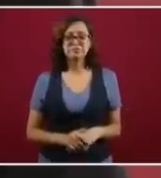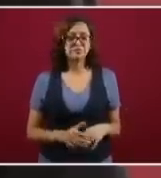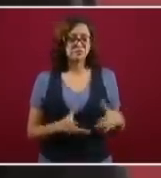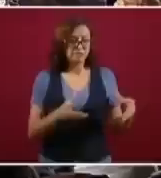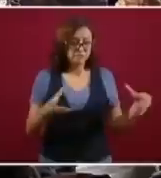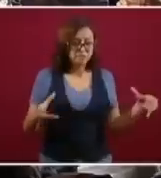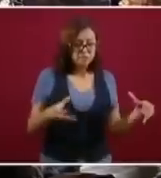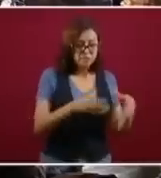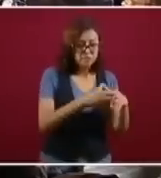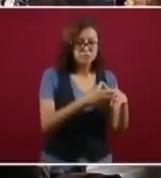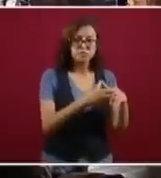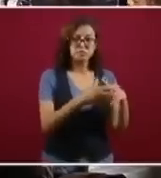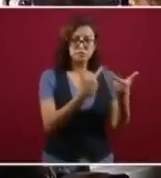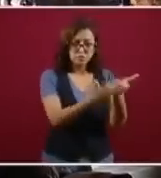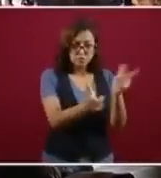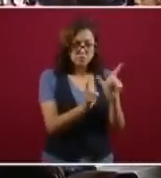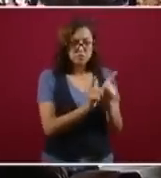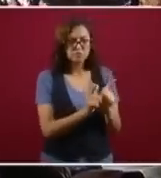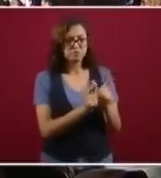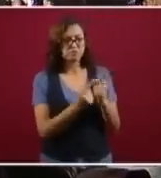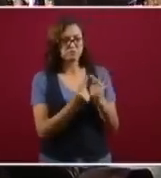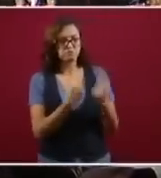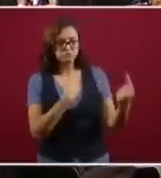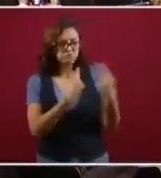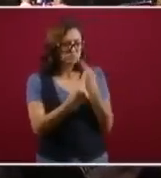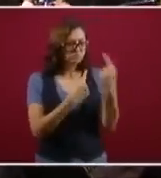agrupar y constituir